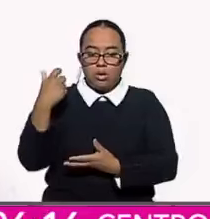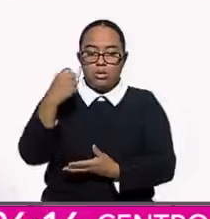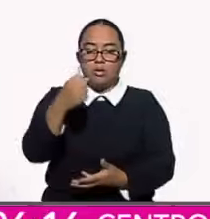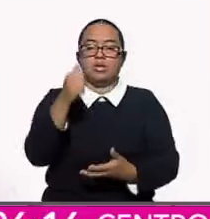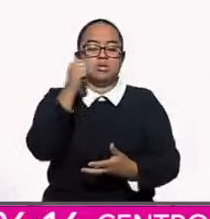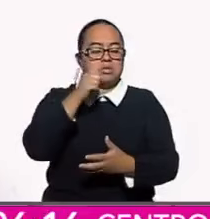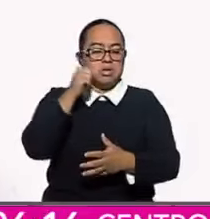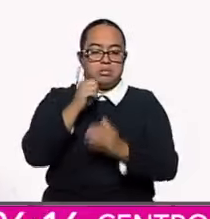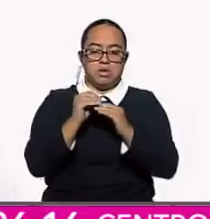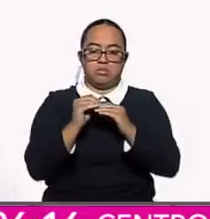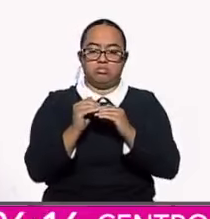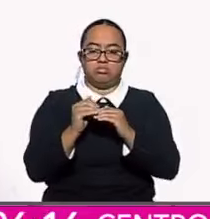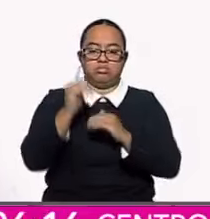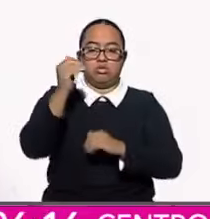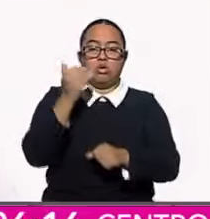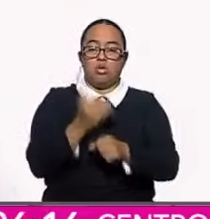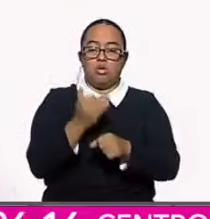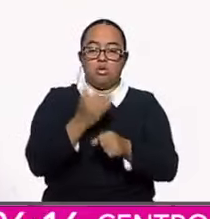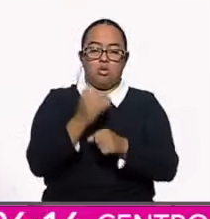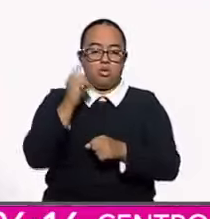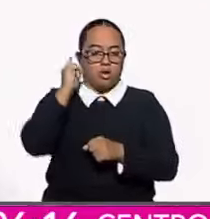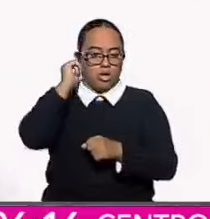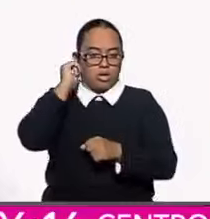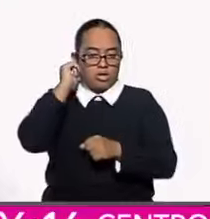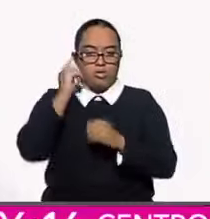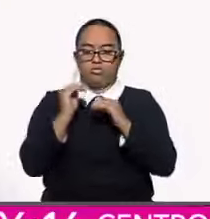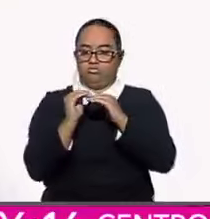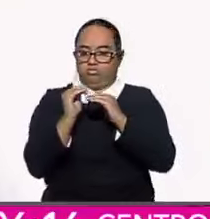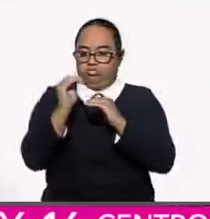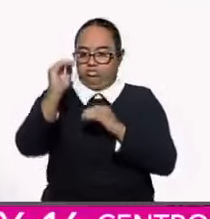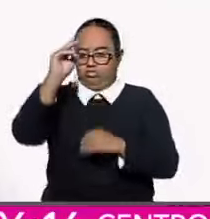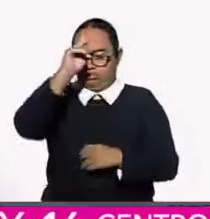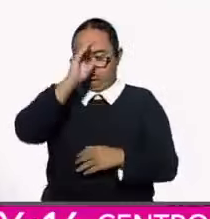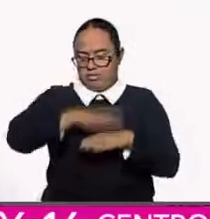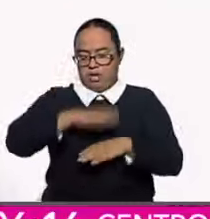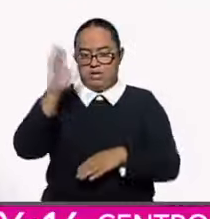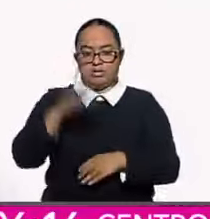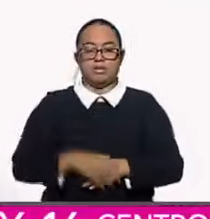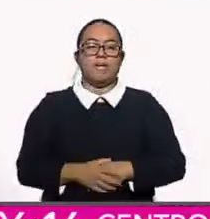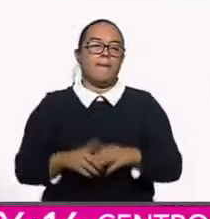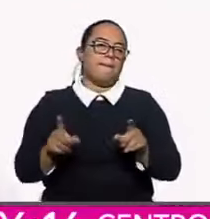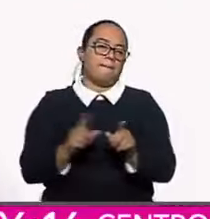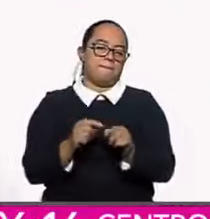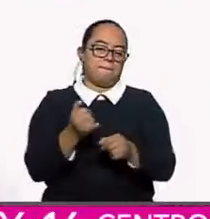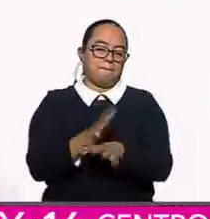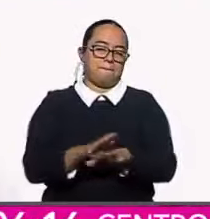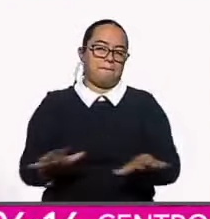sigue aumentando. Estamos en números promedios históricos. 11 Noticias, Elizabeth Díaz.